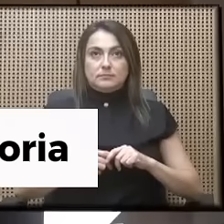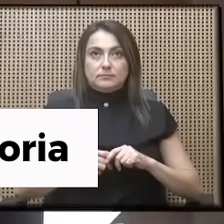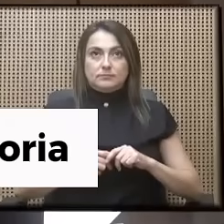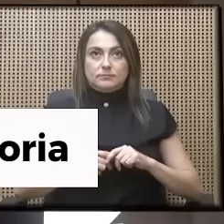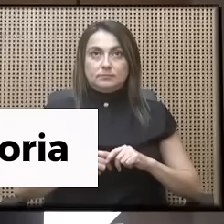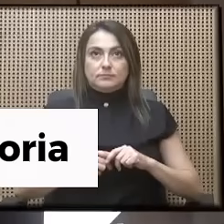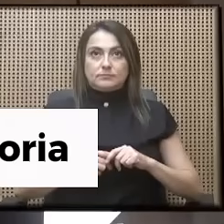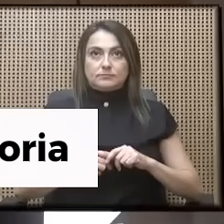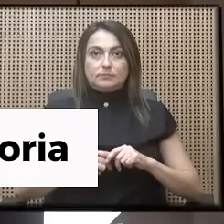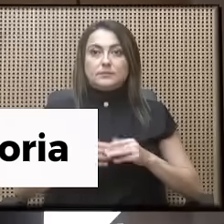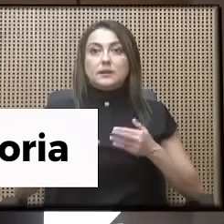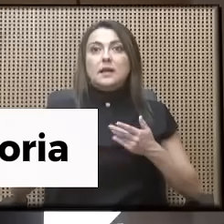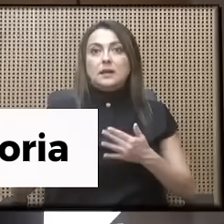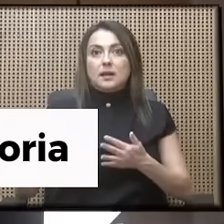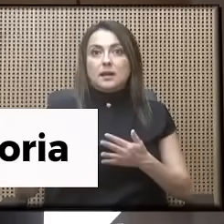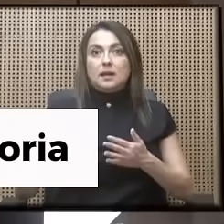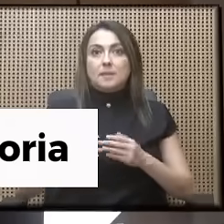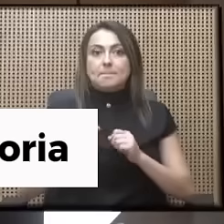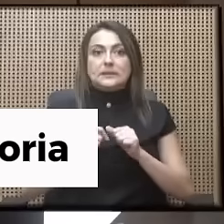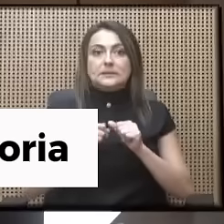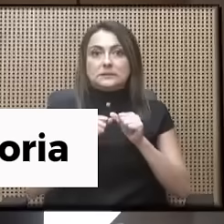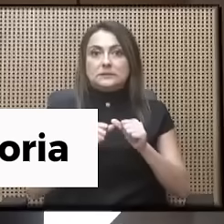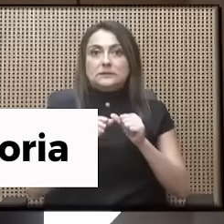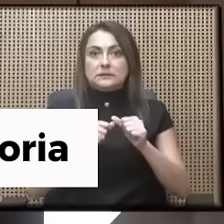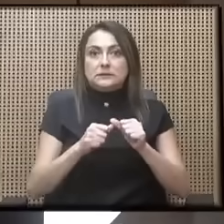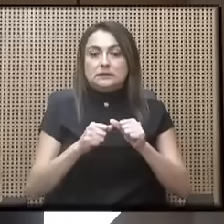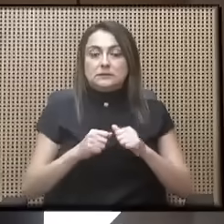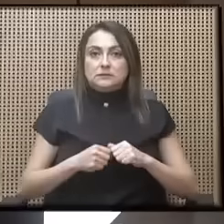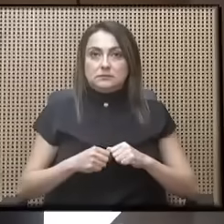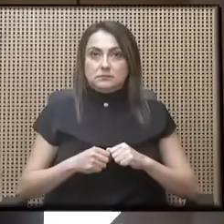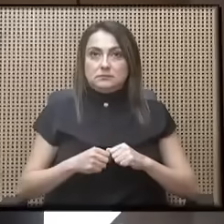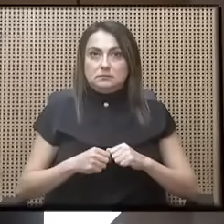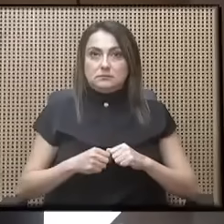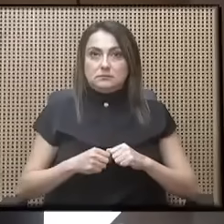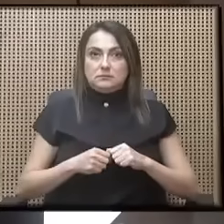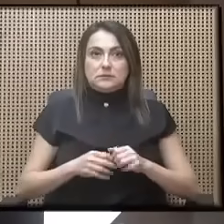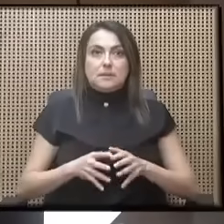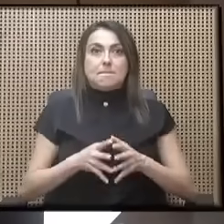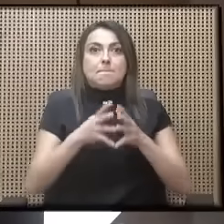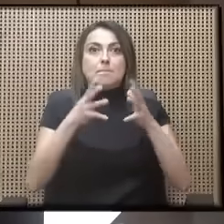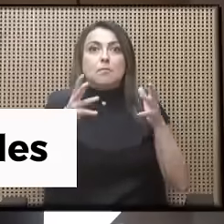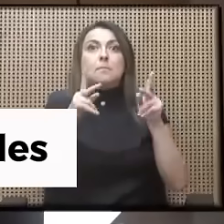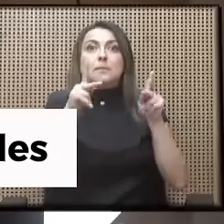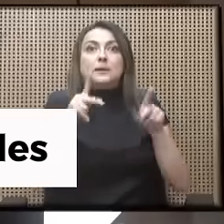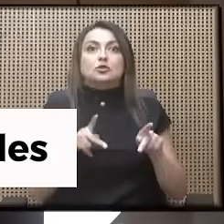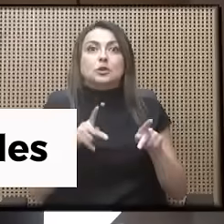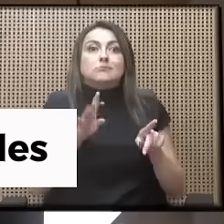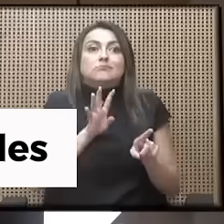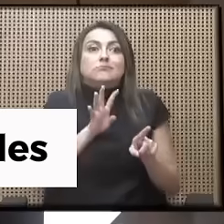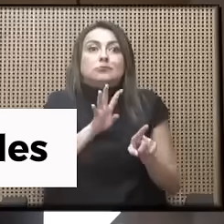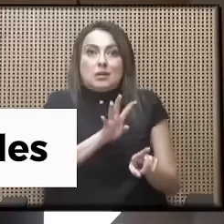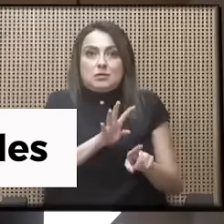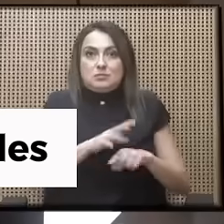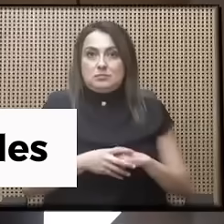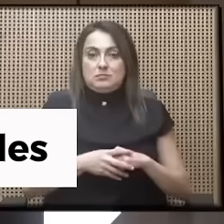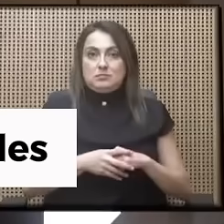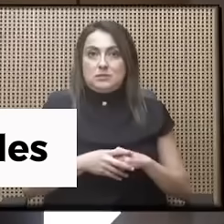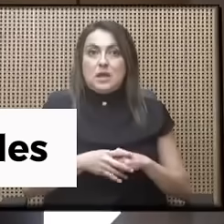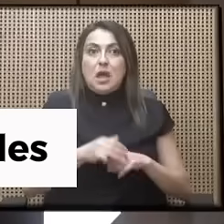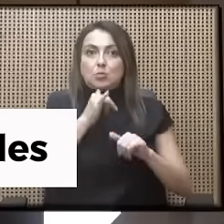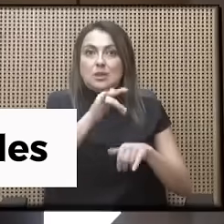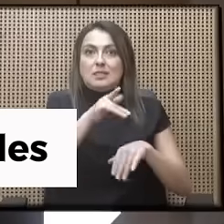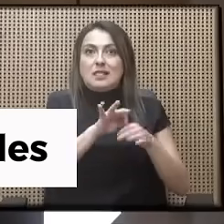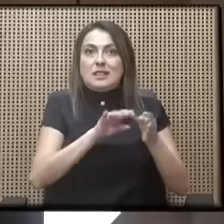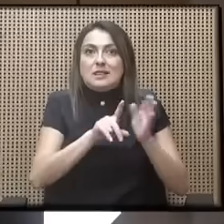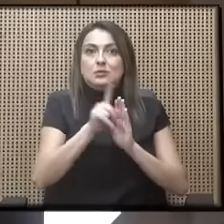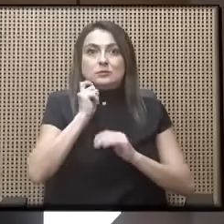el archivo, el sobreseimiento o la absolutoria de gran cantidad de personas imputados y acusados de